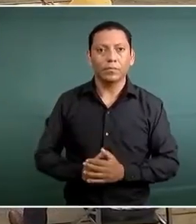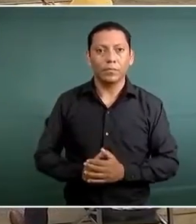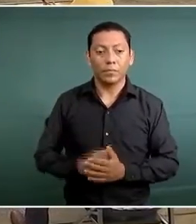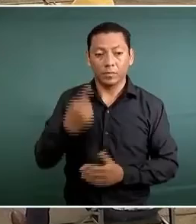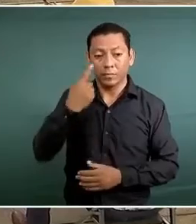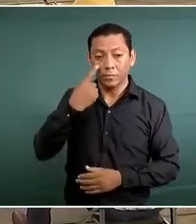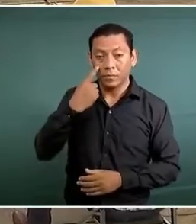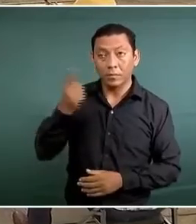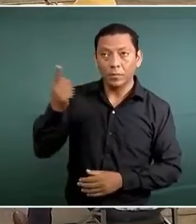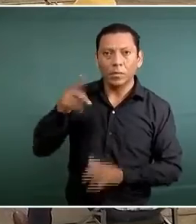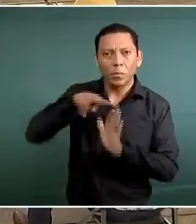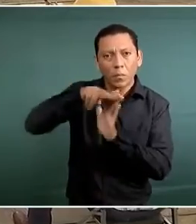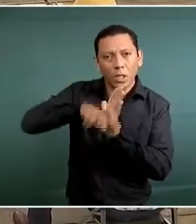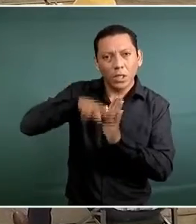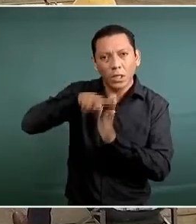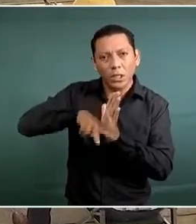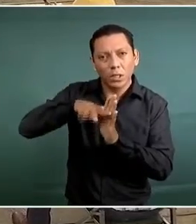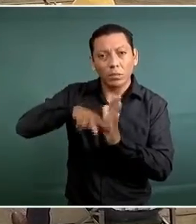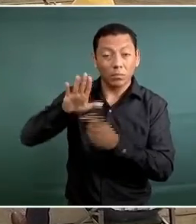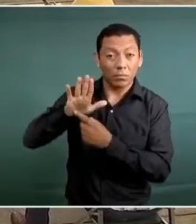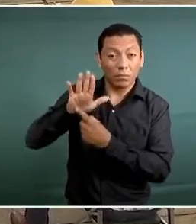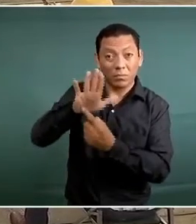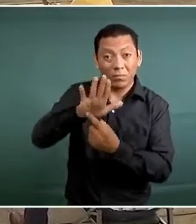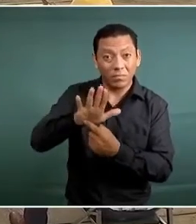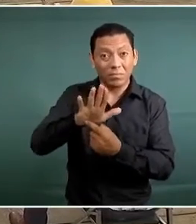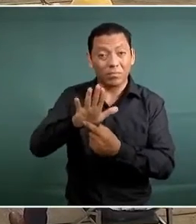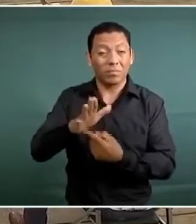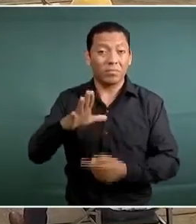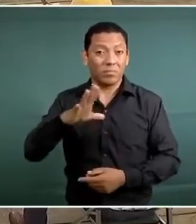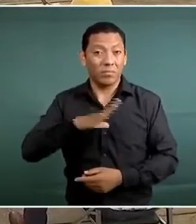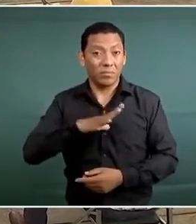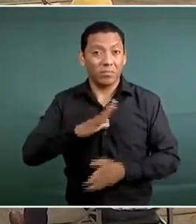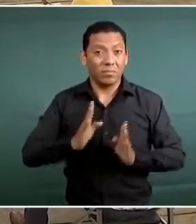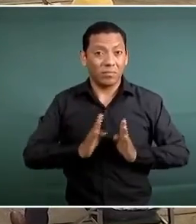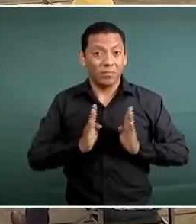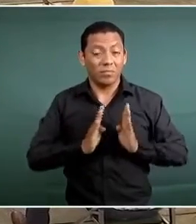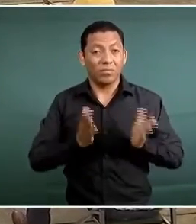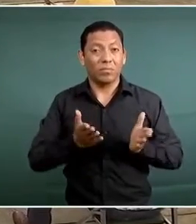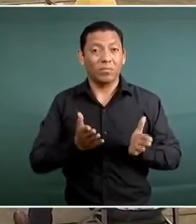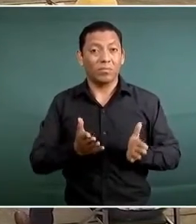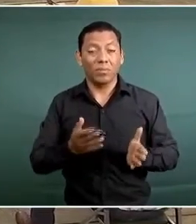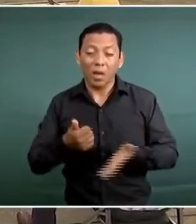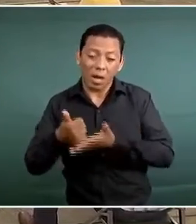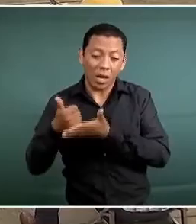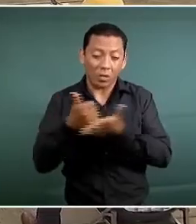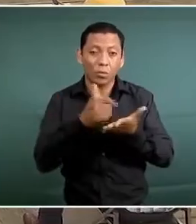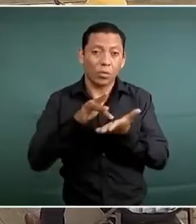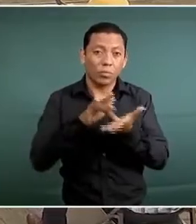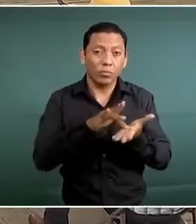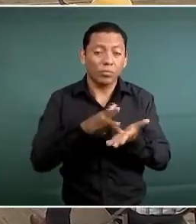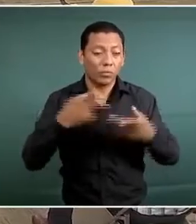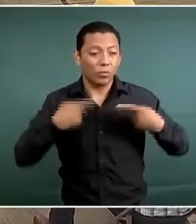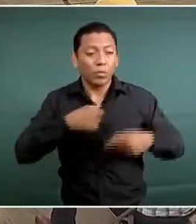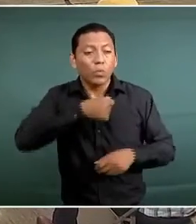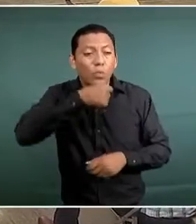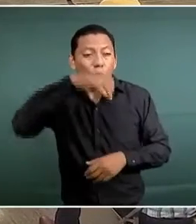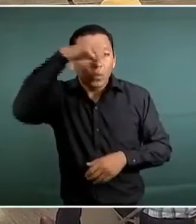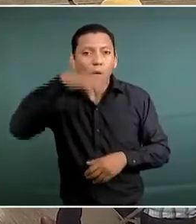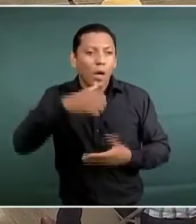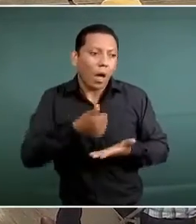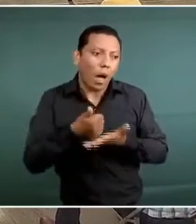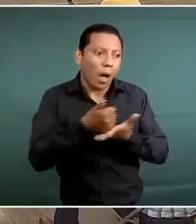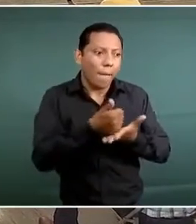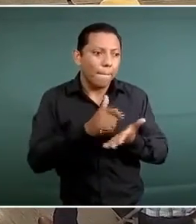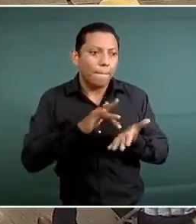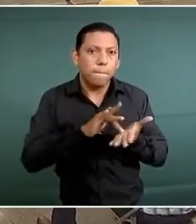Este es un video donde los Guardias Nacionales, nuestros hermanos soldados, ayudan a un adulto mayor a hacer la evacuación